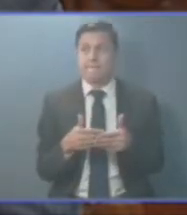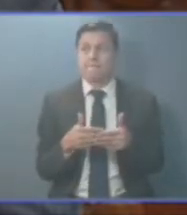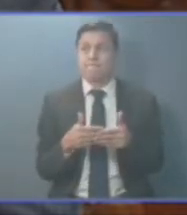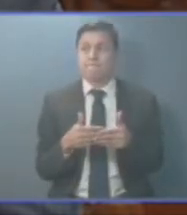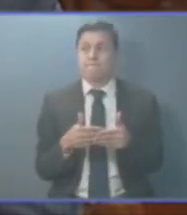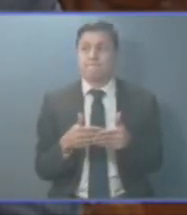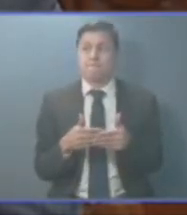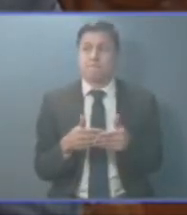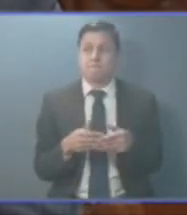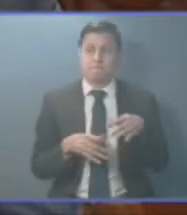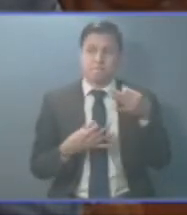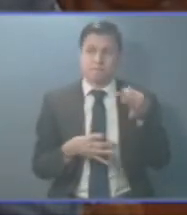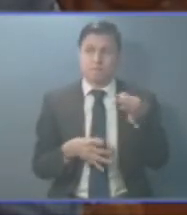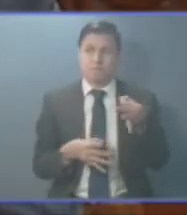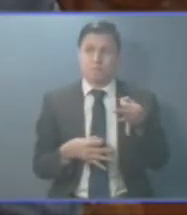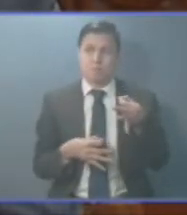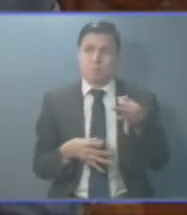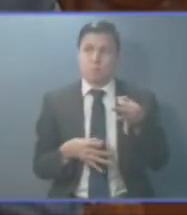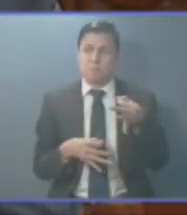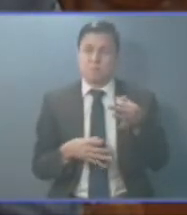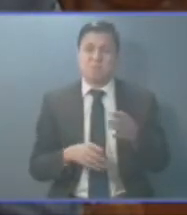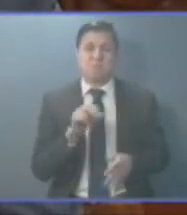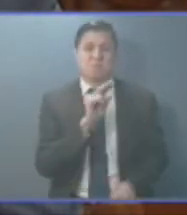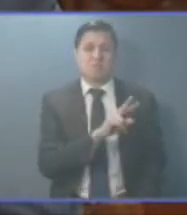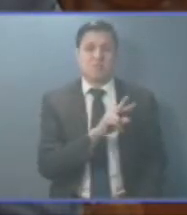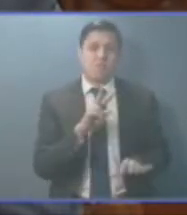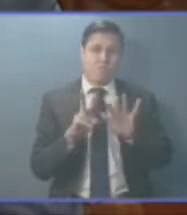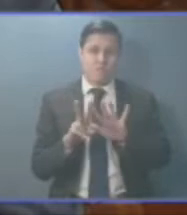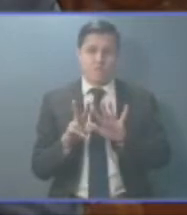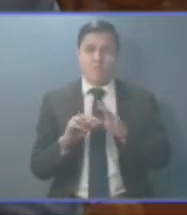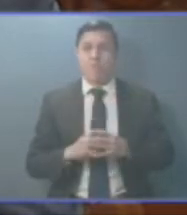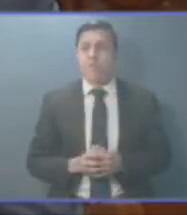en el acta número 27